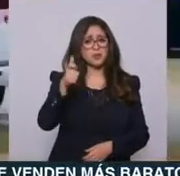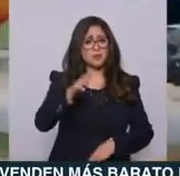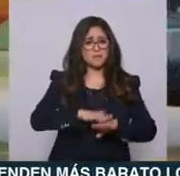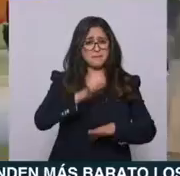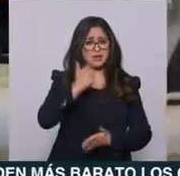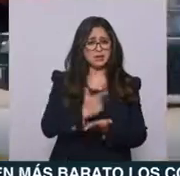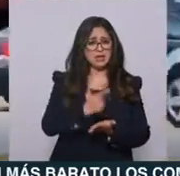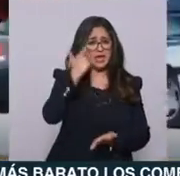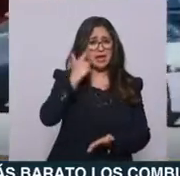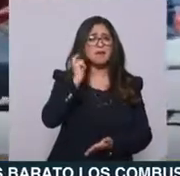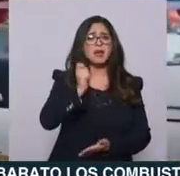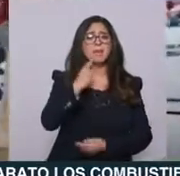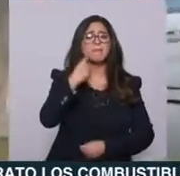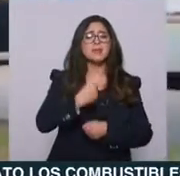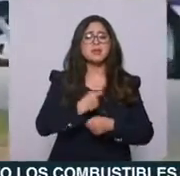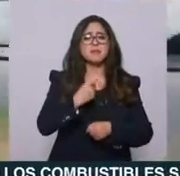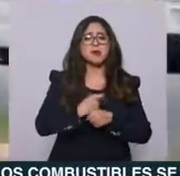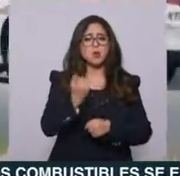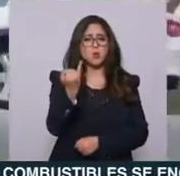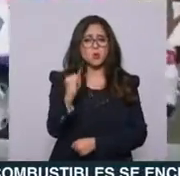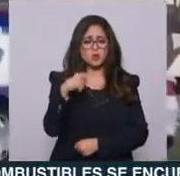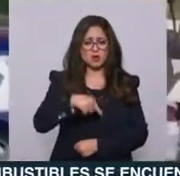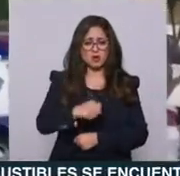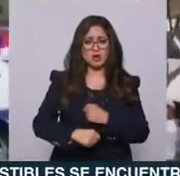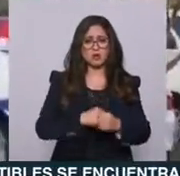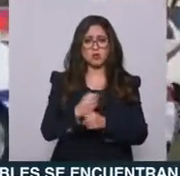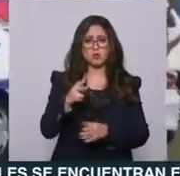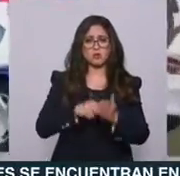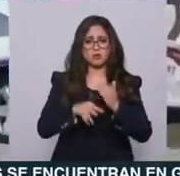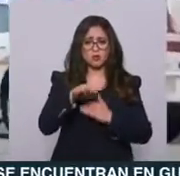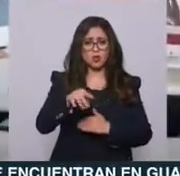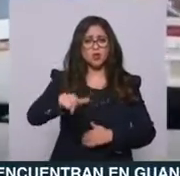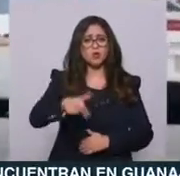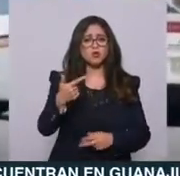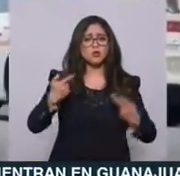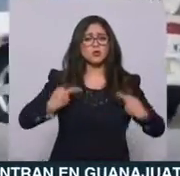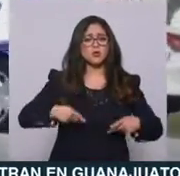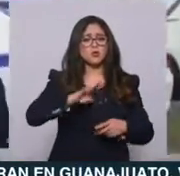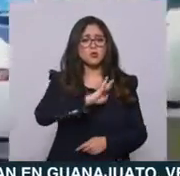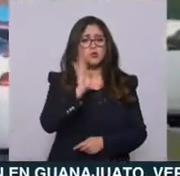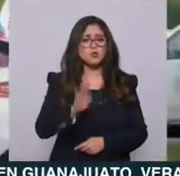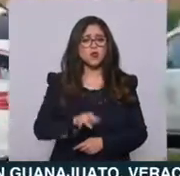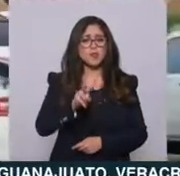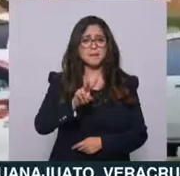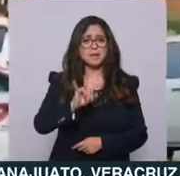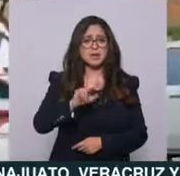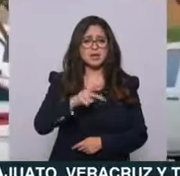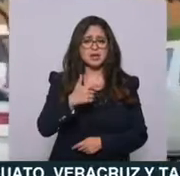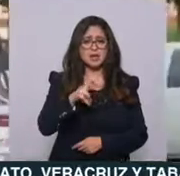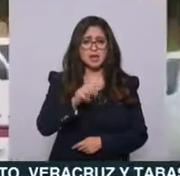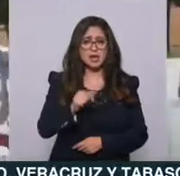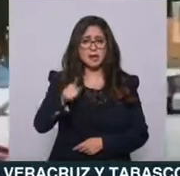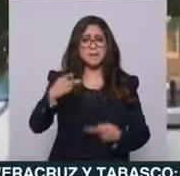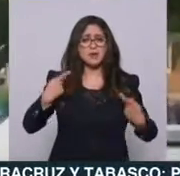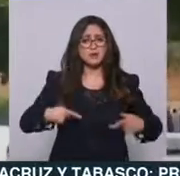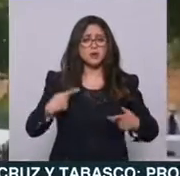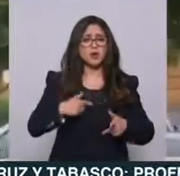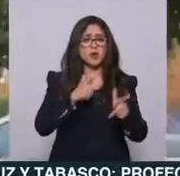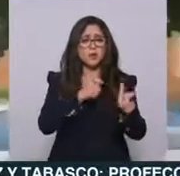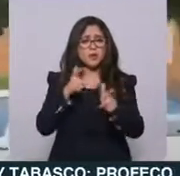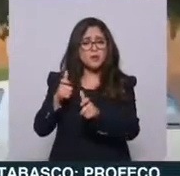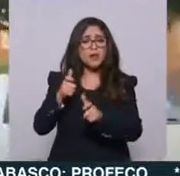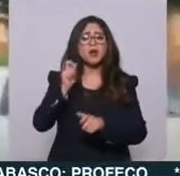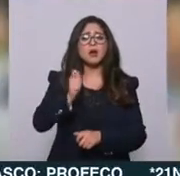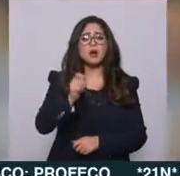el 1 de junio de este año. 12 personas murieron en Virginia Beach. El tirador estaba armado con una pistola